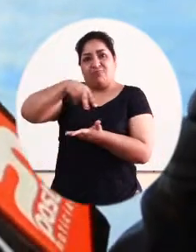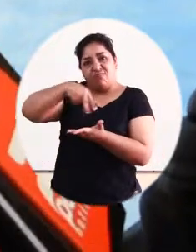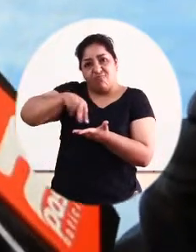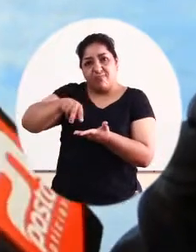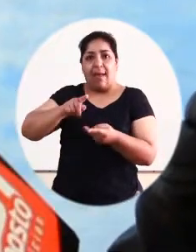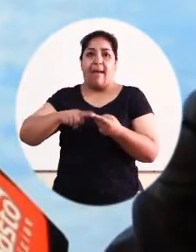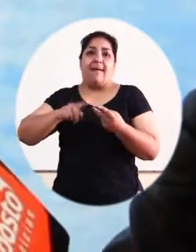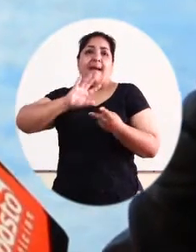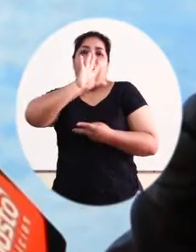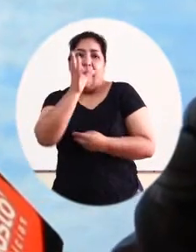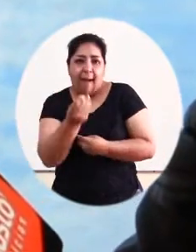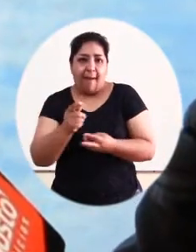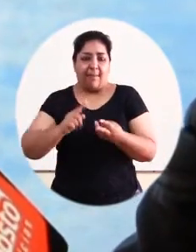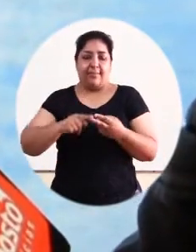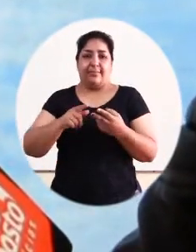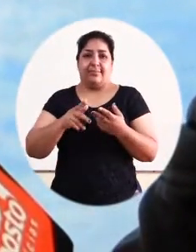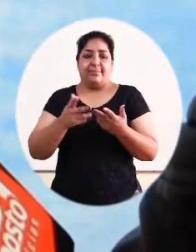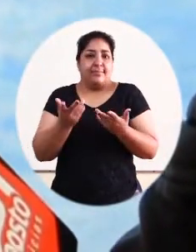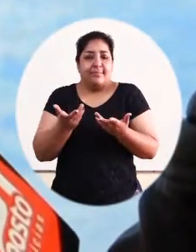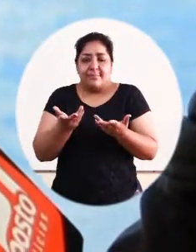del baile a través